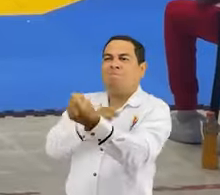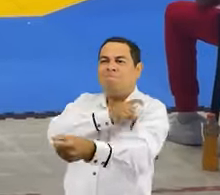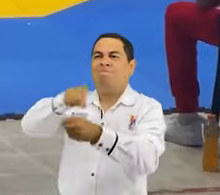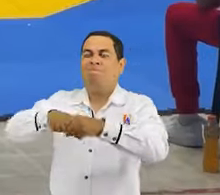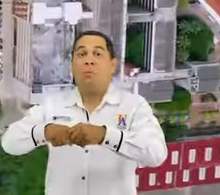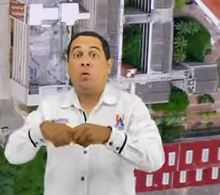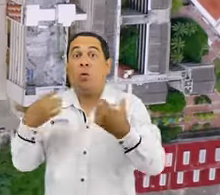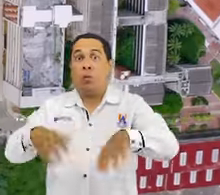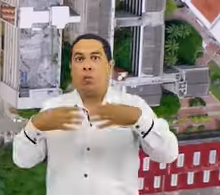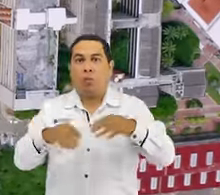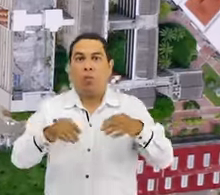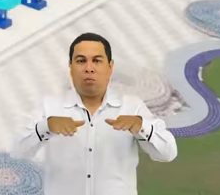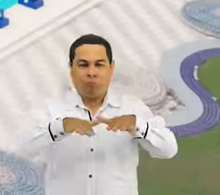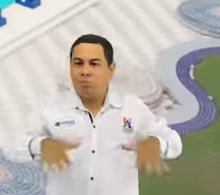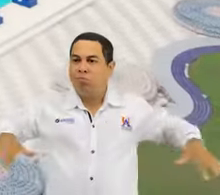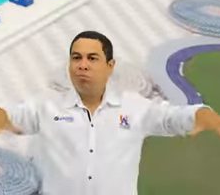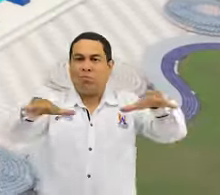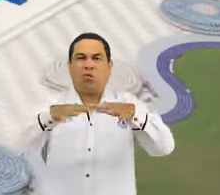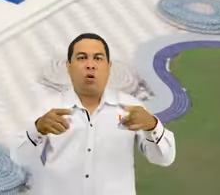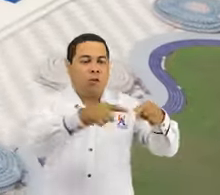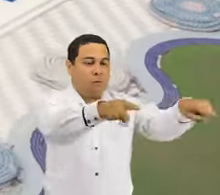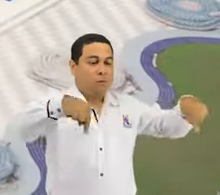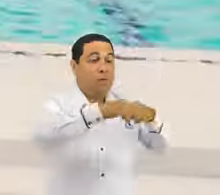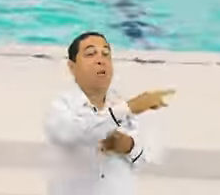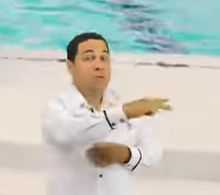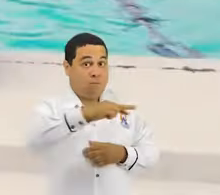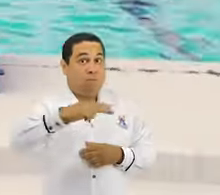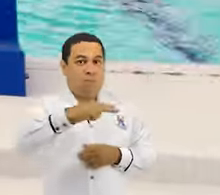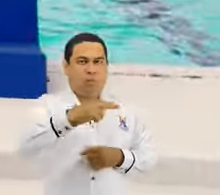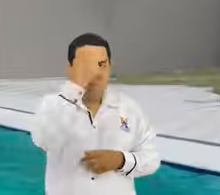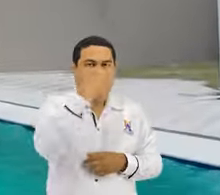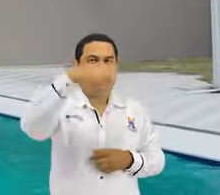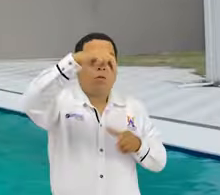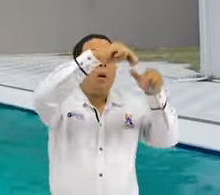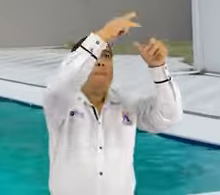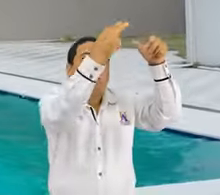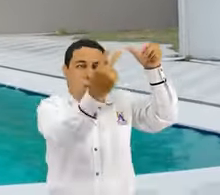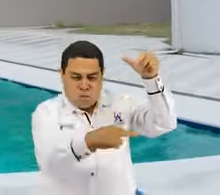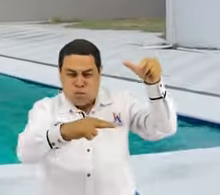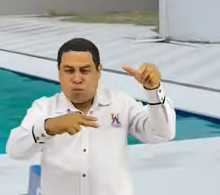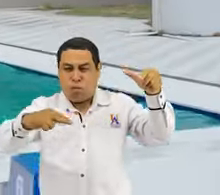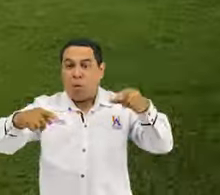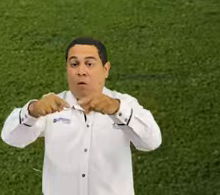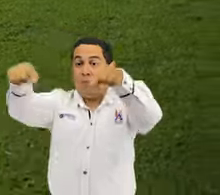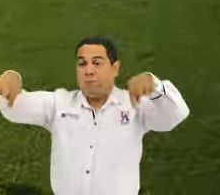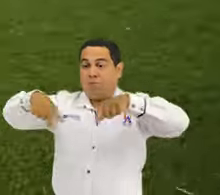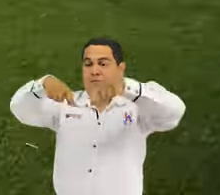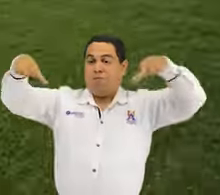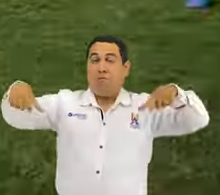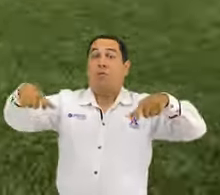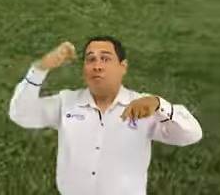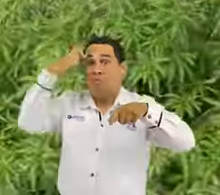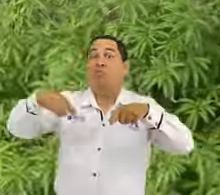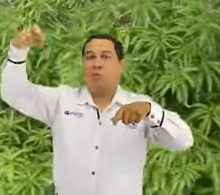y nacionales. Contamos con un complejo deportivo integrado por una piscina olímpica, una piscina para clavados, una cancha de